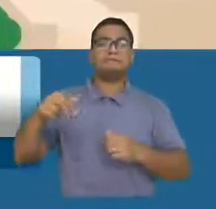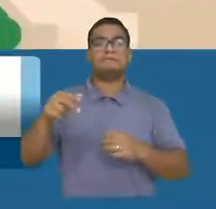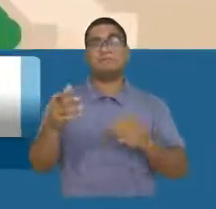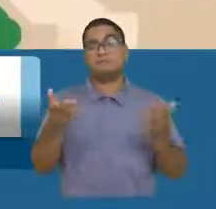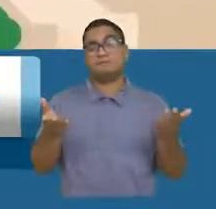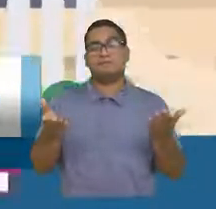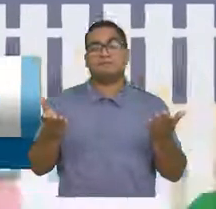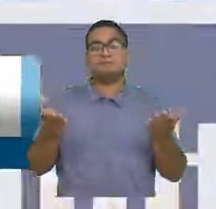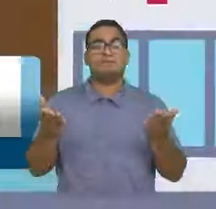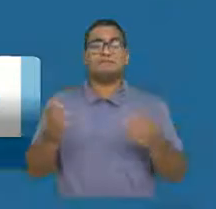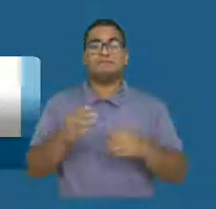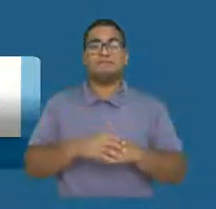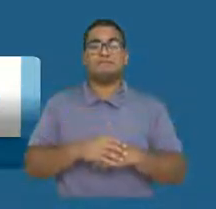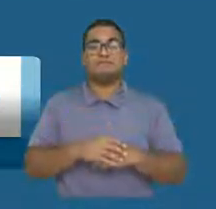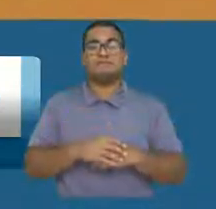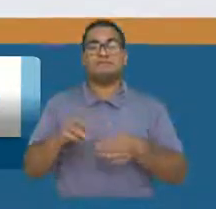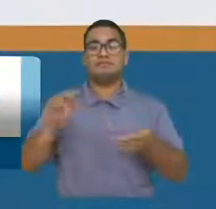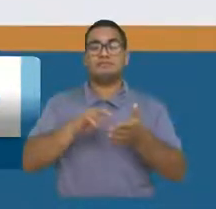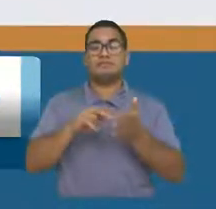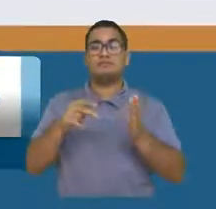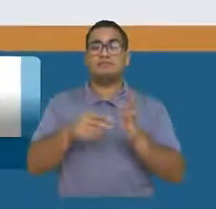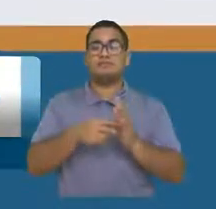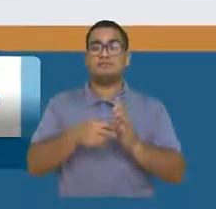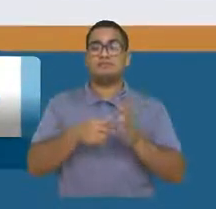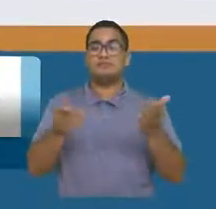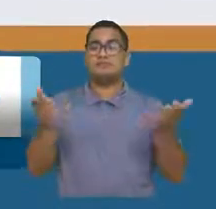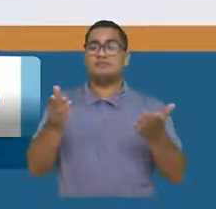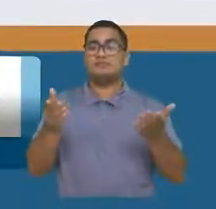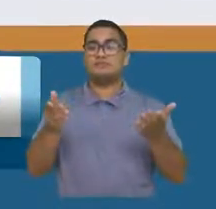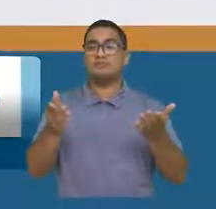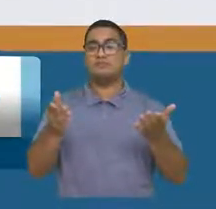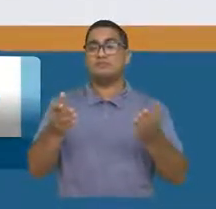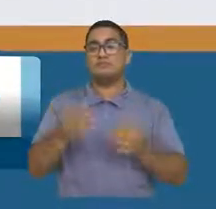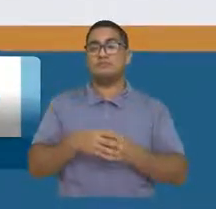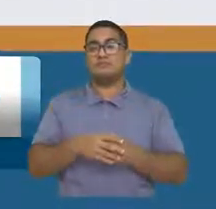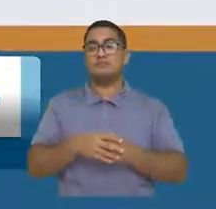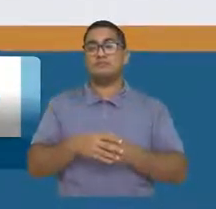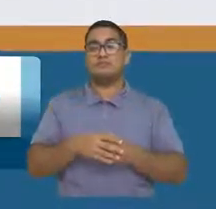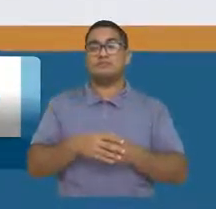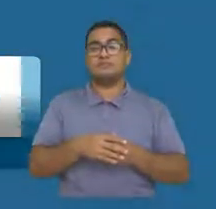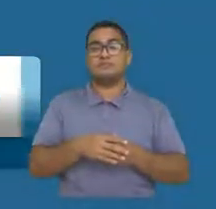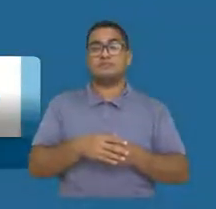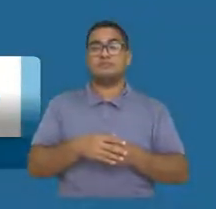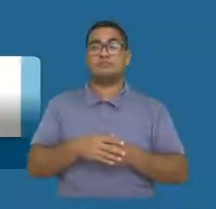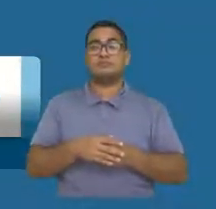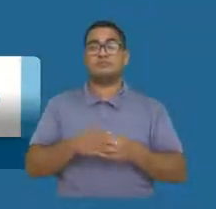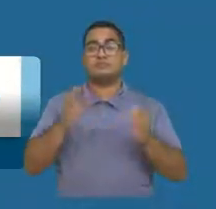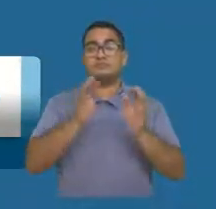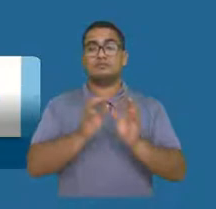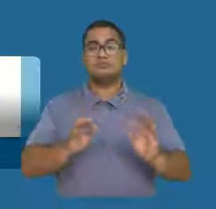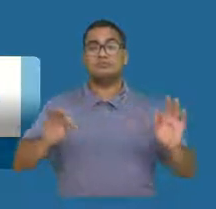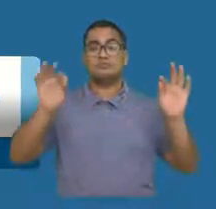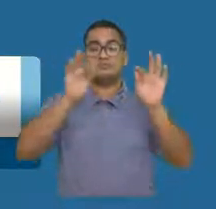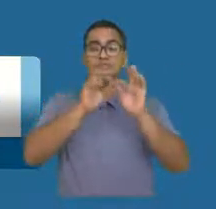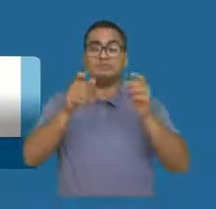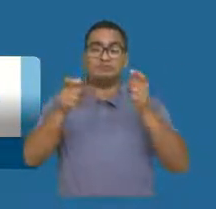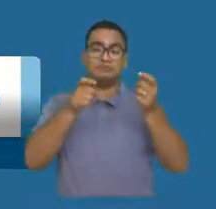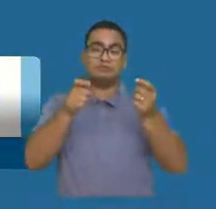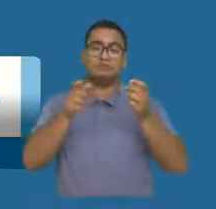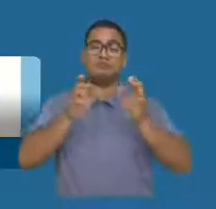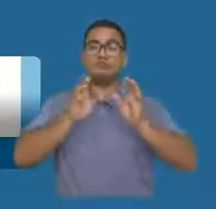Sí, claro. Es el tequio del día a día. Y vas y va a mero sol, por ejemplo. Entonces hay que controlar la parte